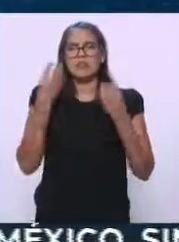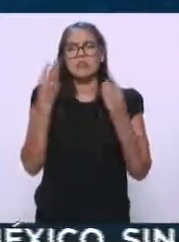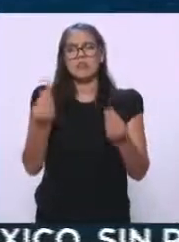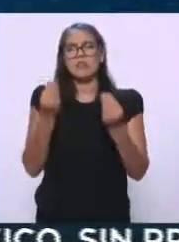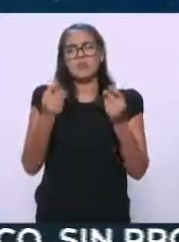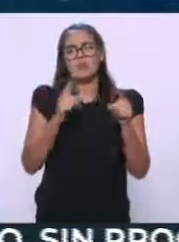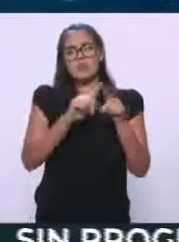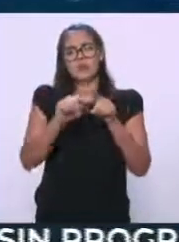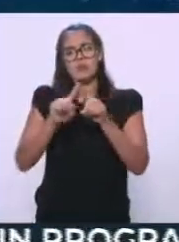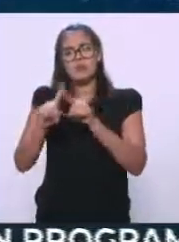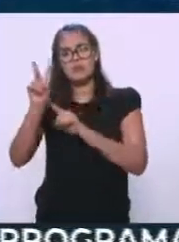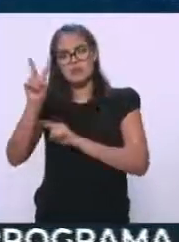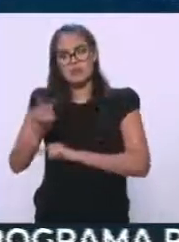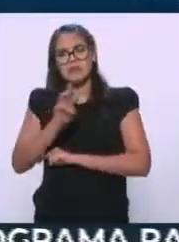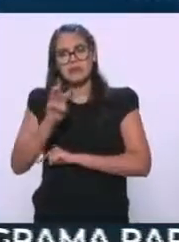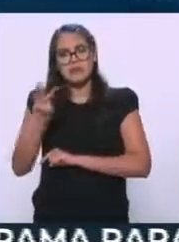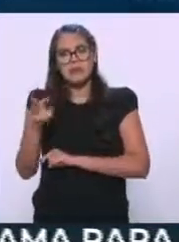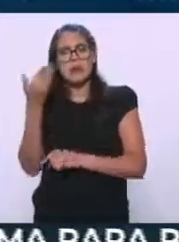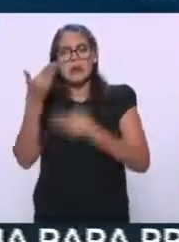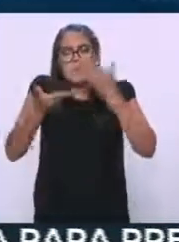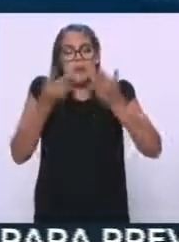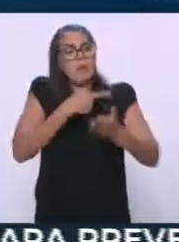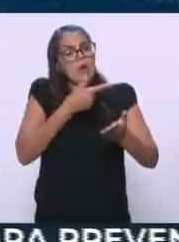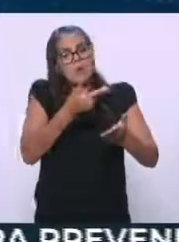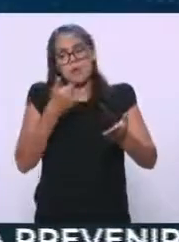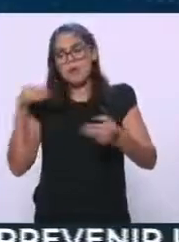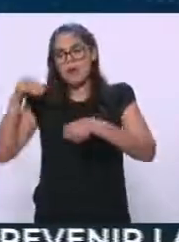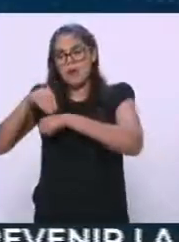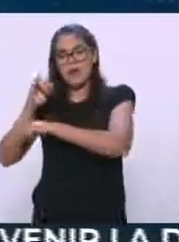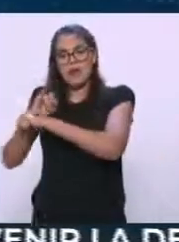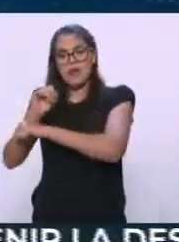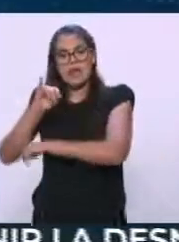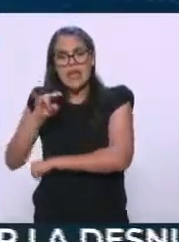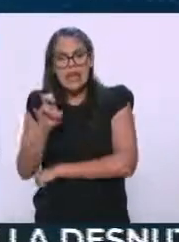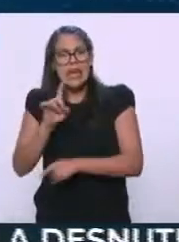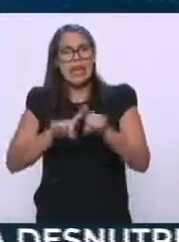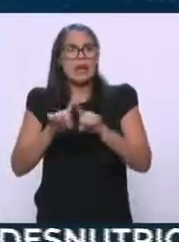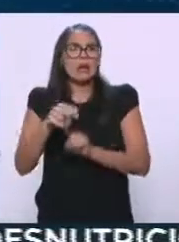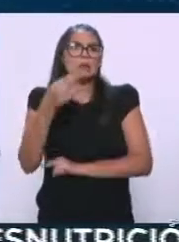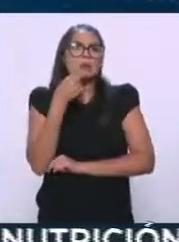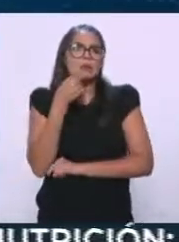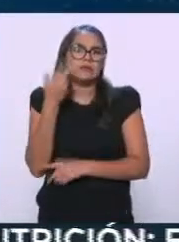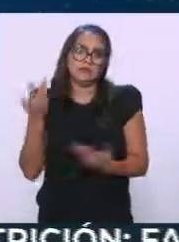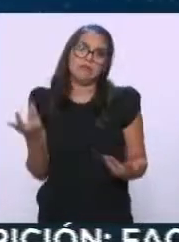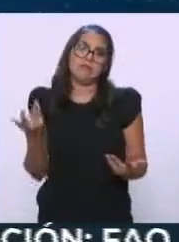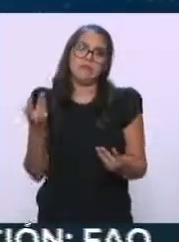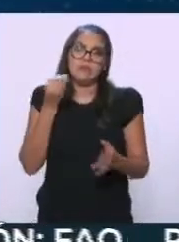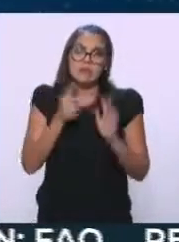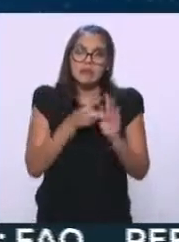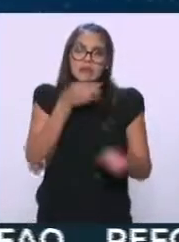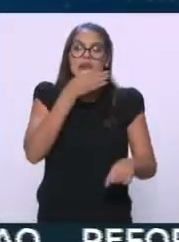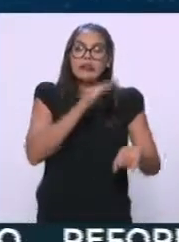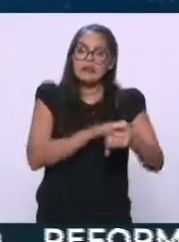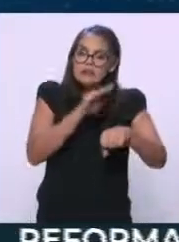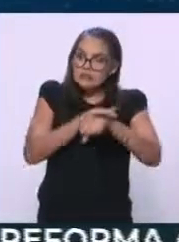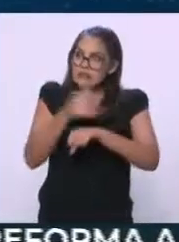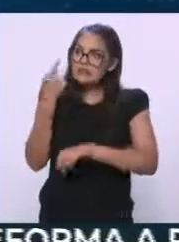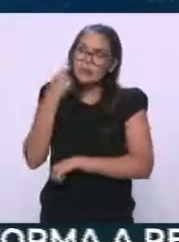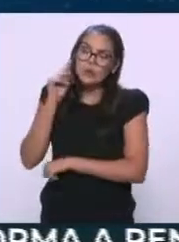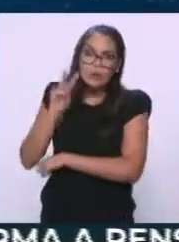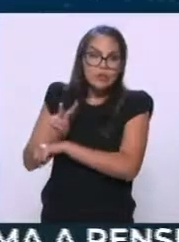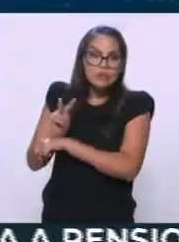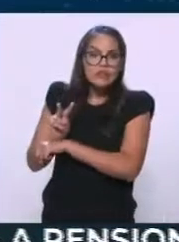en realidad estamos medio desprotegidos, ¿no? Para poder enfrentar cosas como esta, porque te lo advierten necesariamente